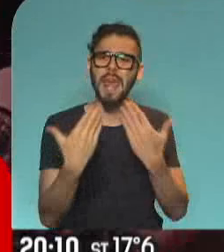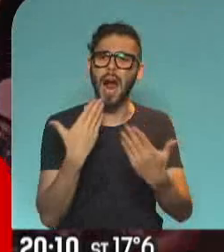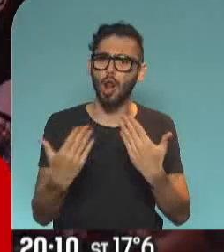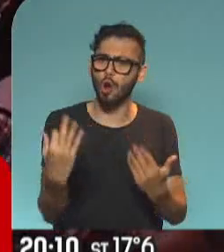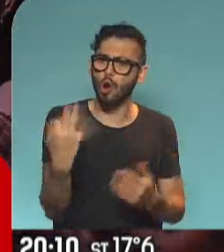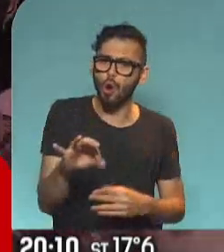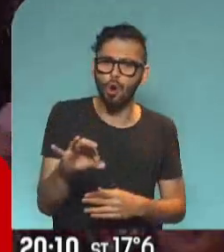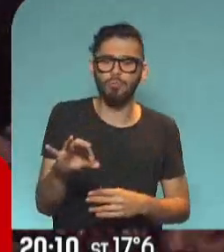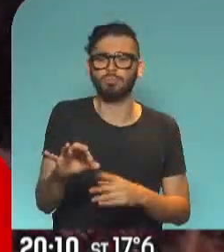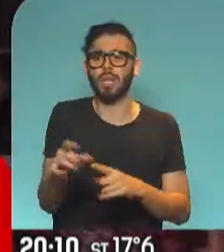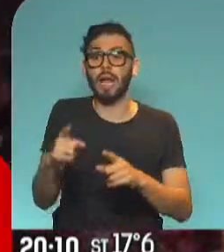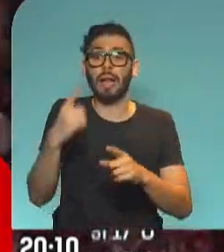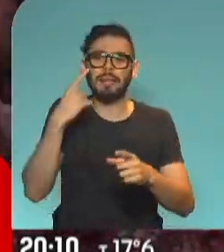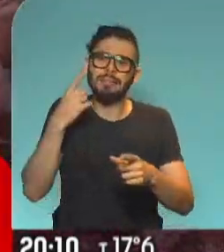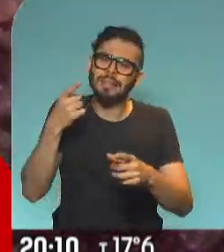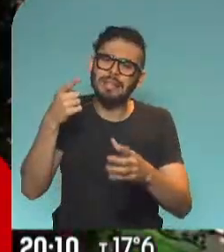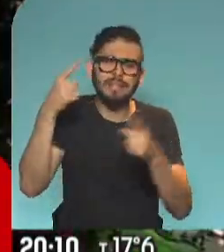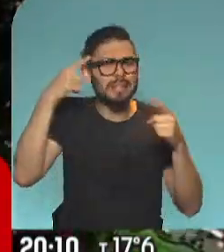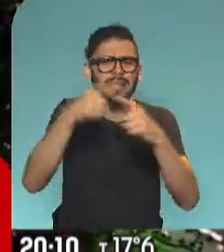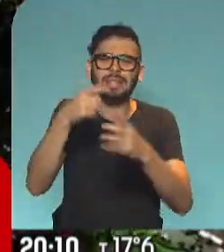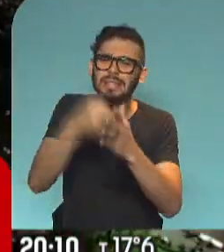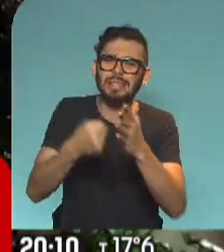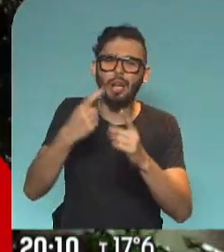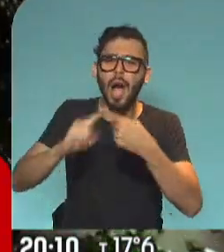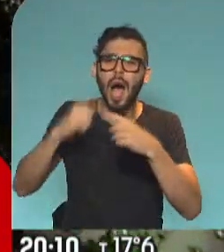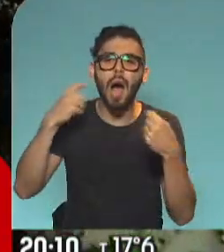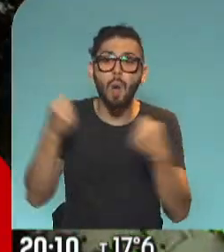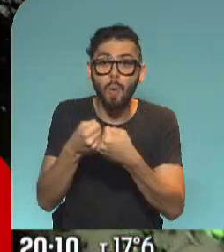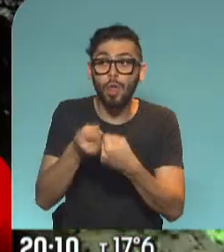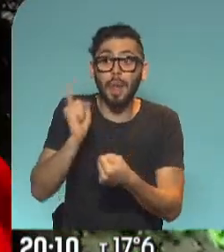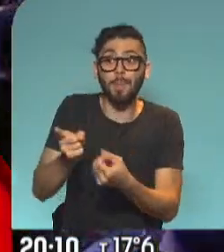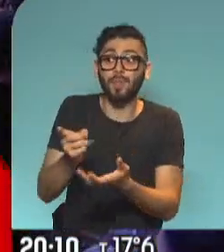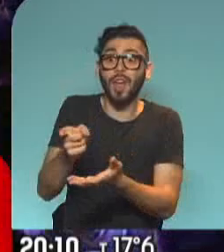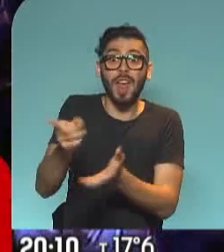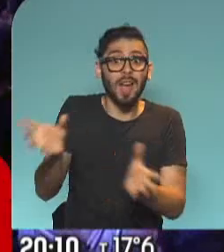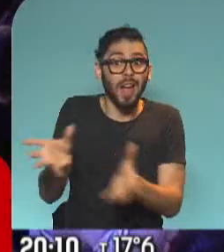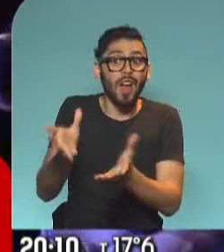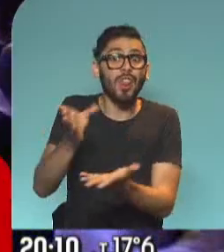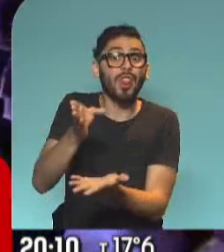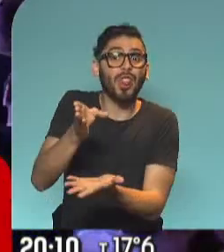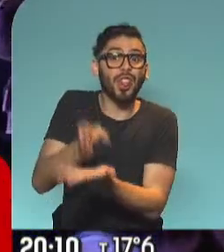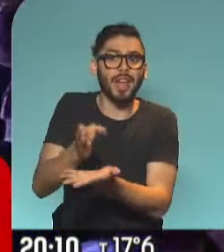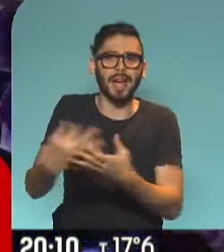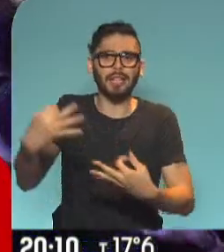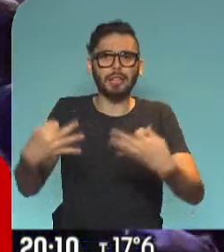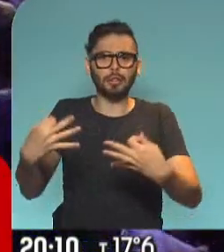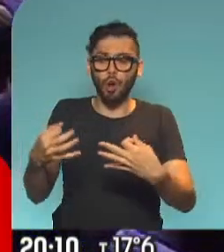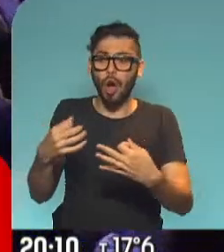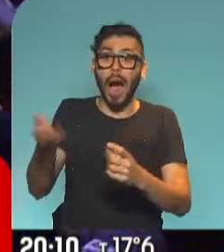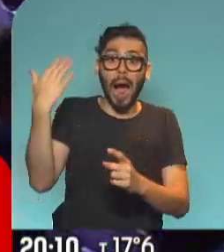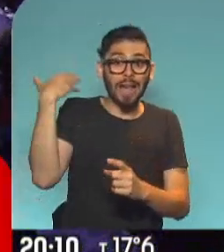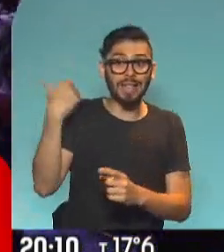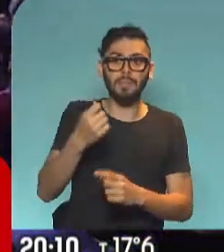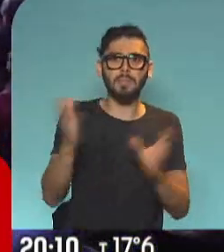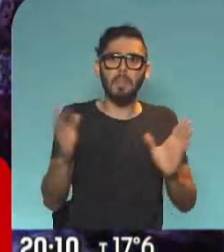de consensos y también por su compromiso con el Estado de Derecho, que dice la vicepresidenta fue muy maltratado, muy vulnerado durante